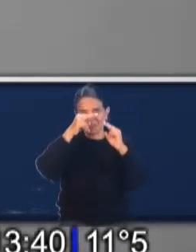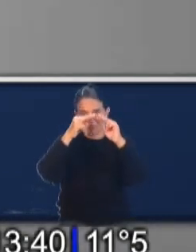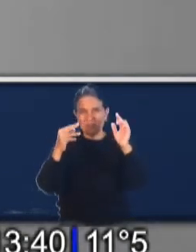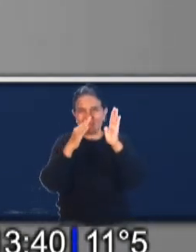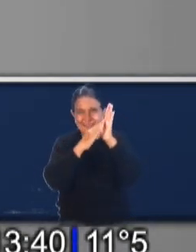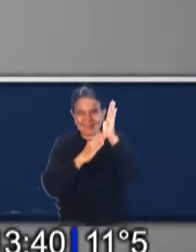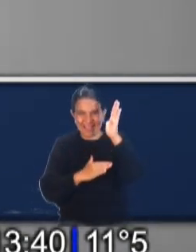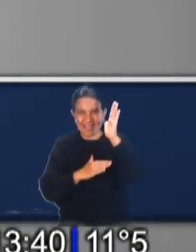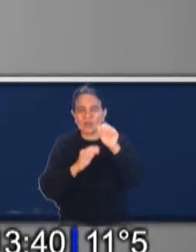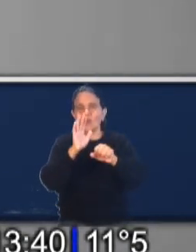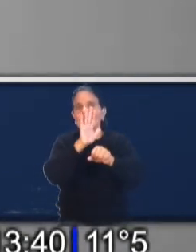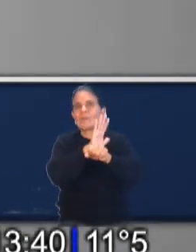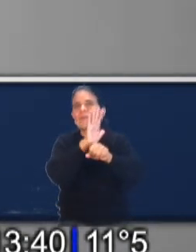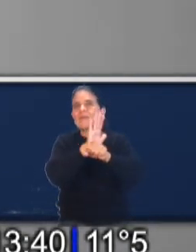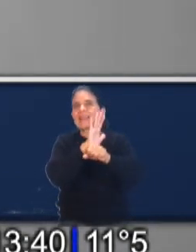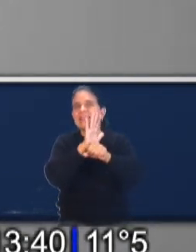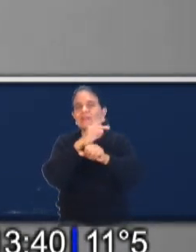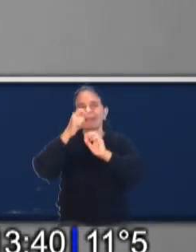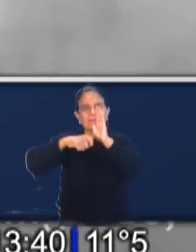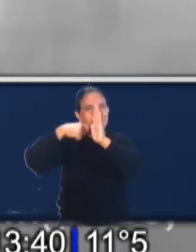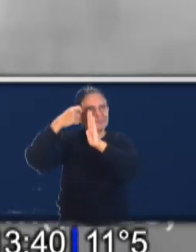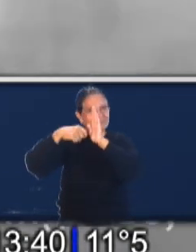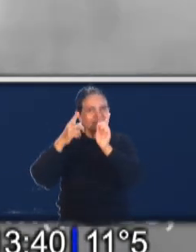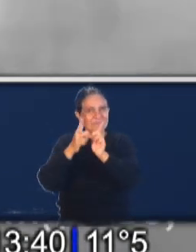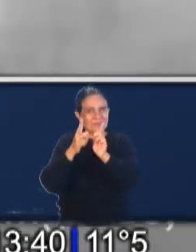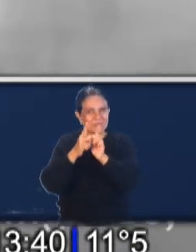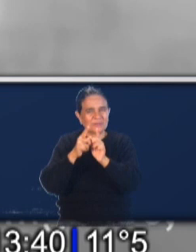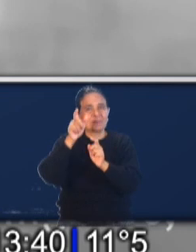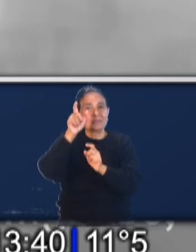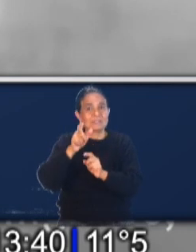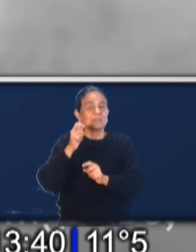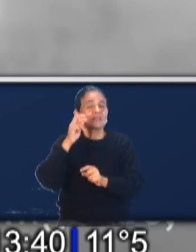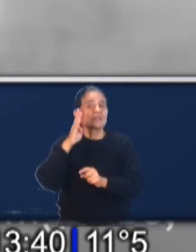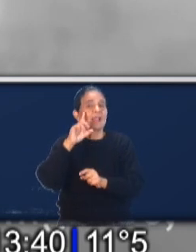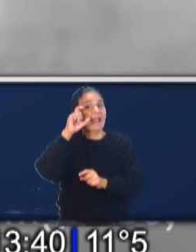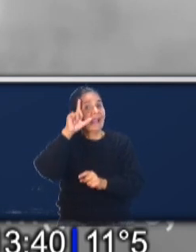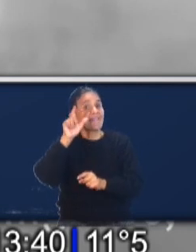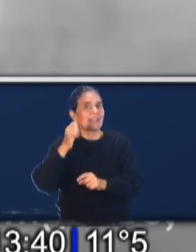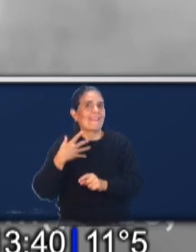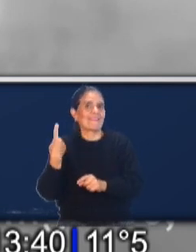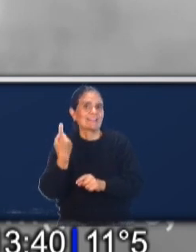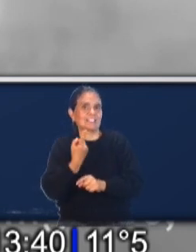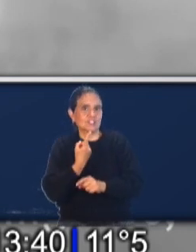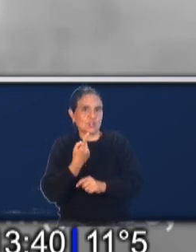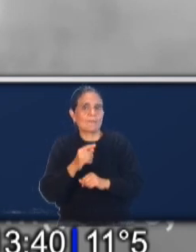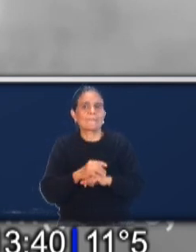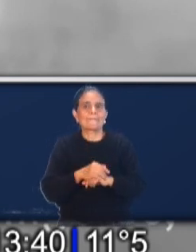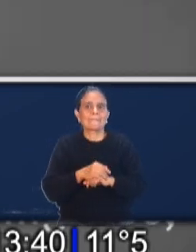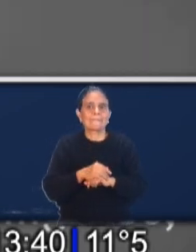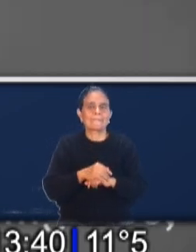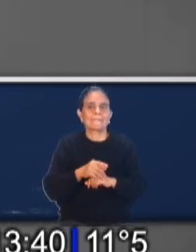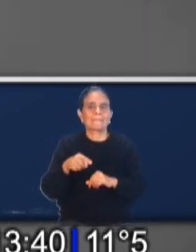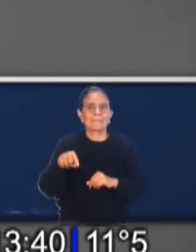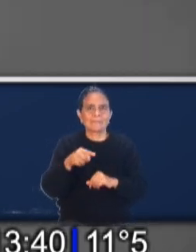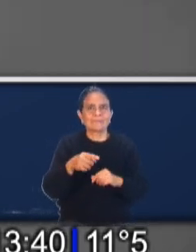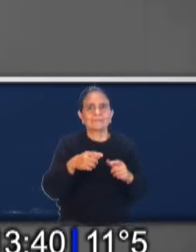proyección de este documental que cuenta con la dirección y guión de Gabriela Nafisi. Es una actividad vinculada a la muestra Matrices y